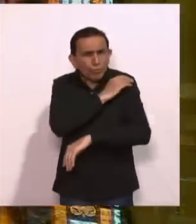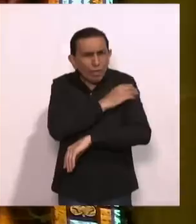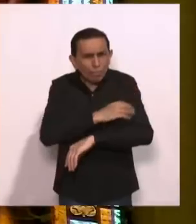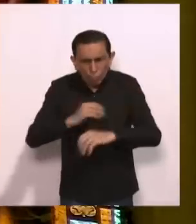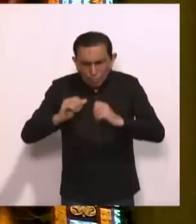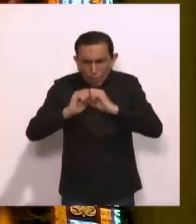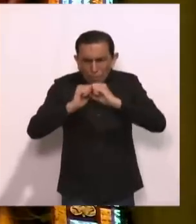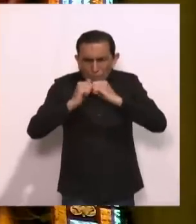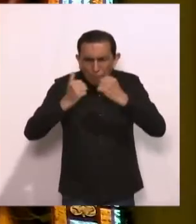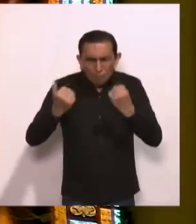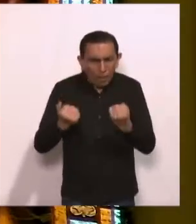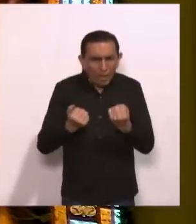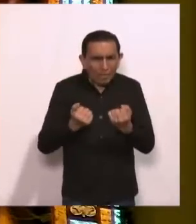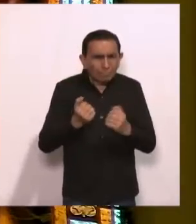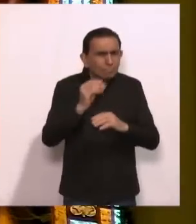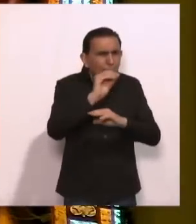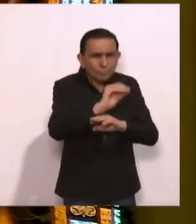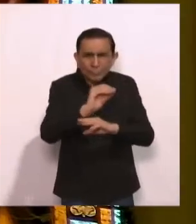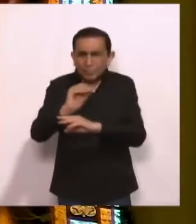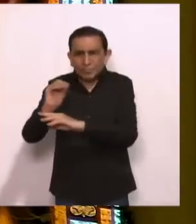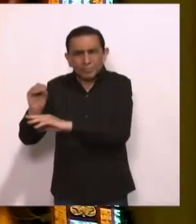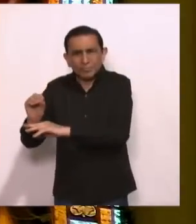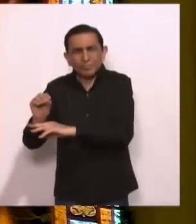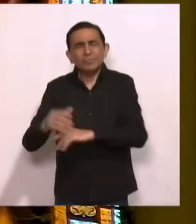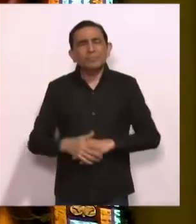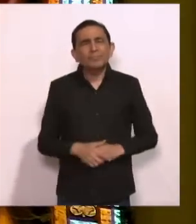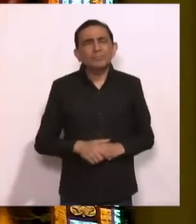partiendo a los pobres tu